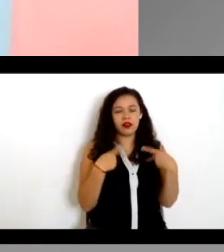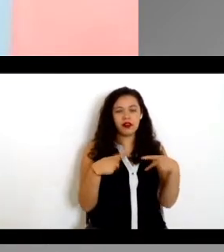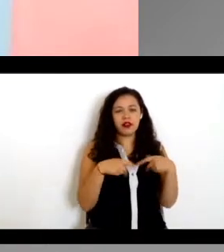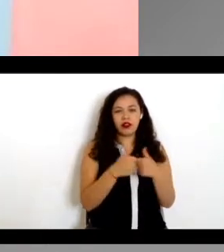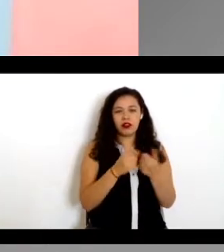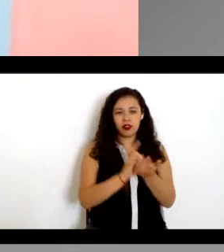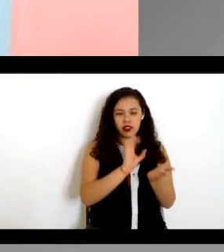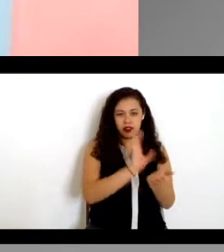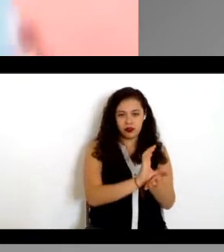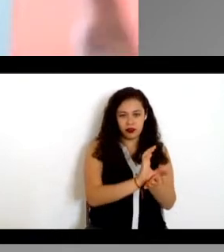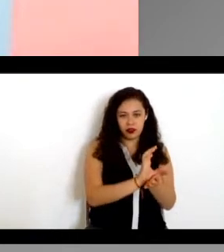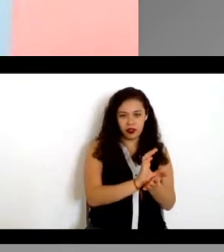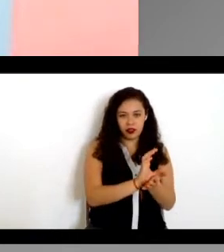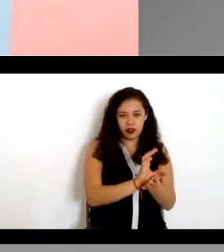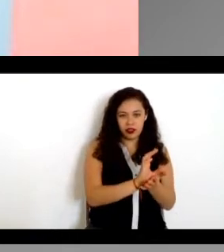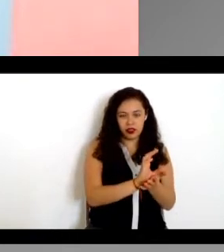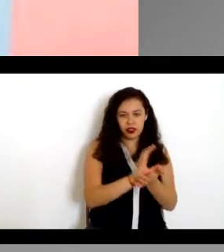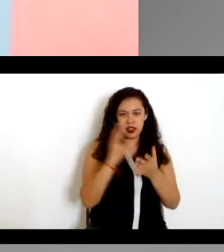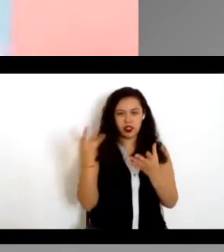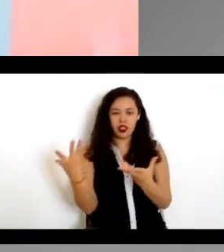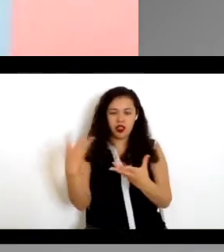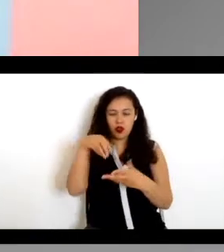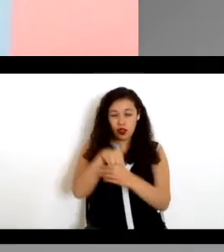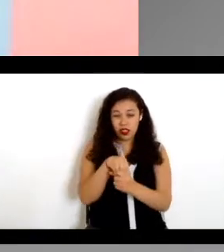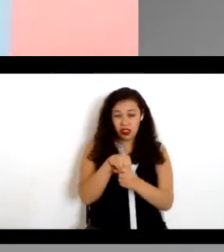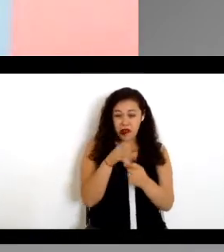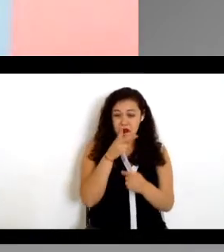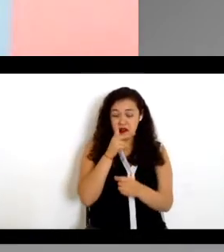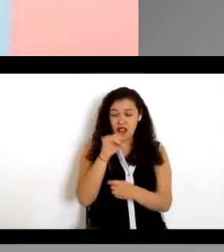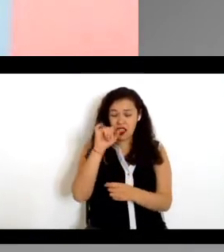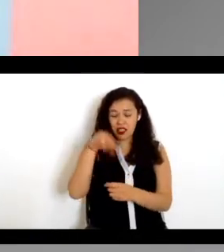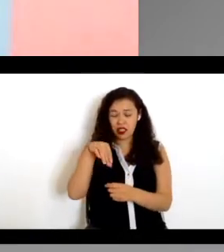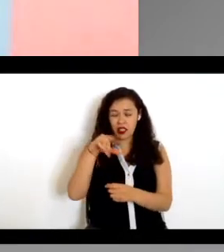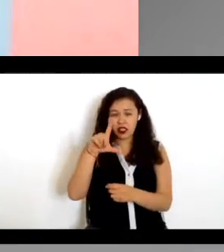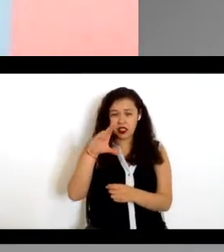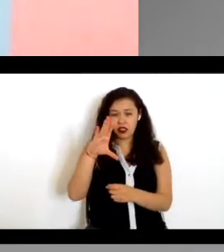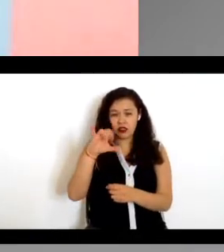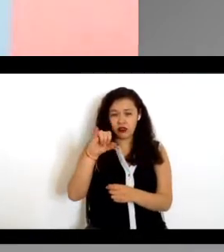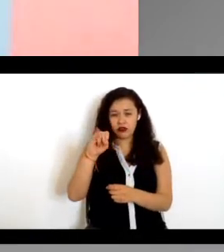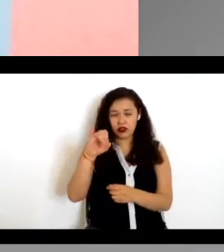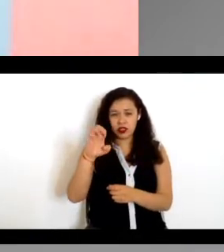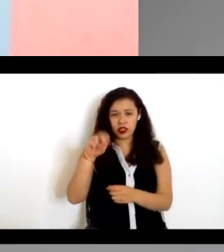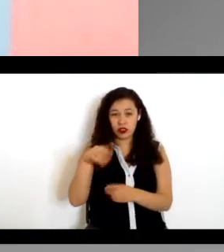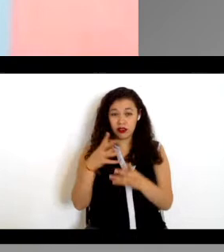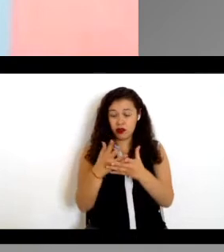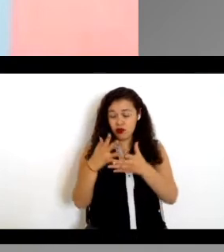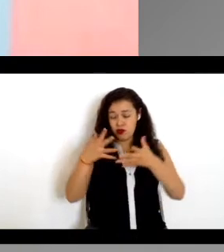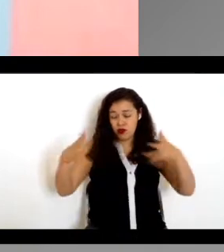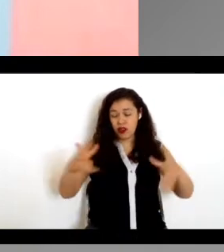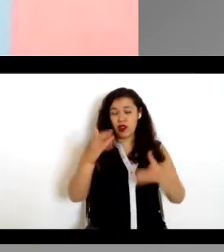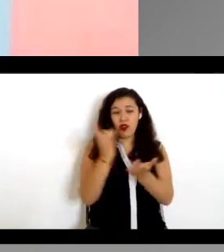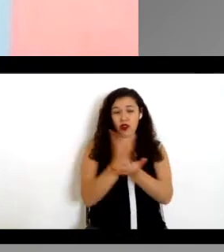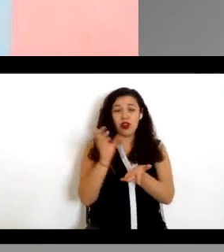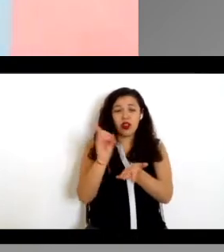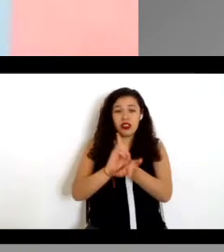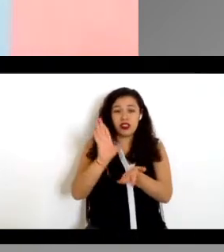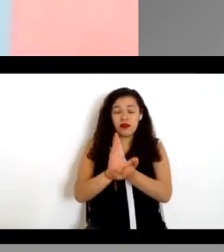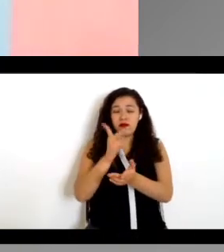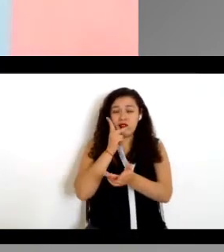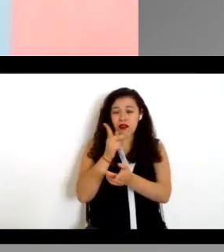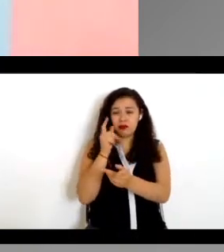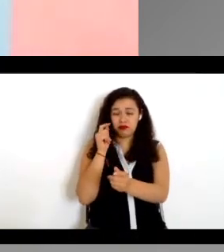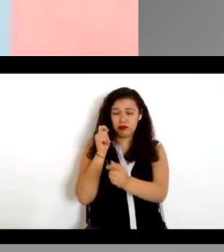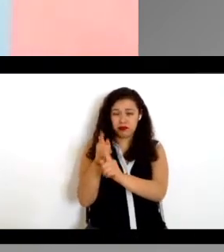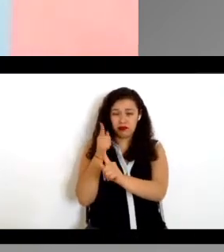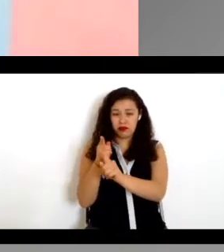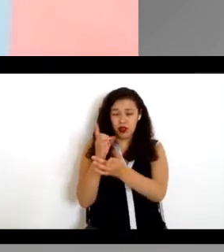Y inclusión es un término que va más allá de solo hablar de discapacidad. Entonces, también ojalá seamos